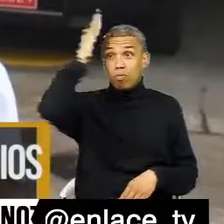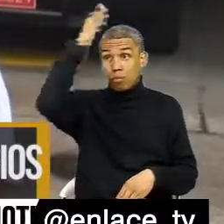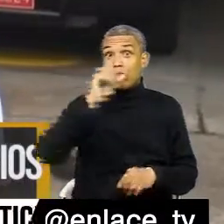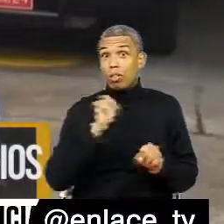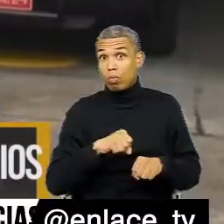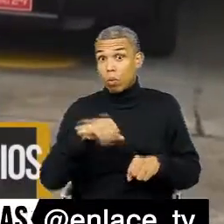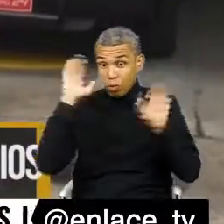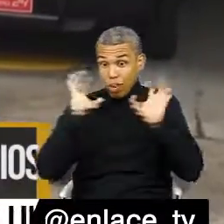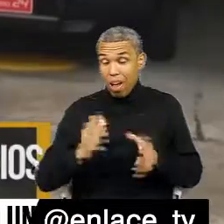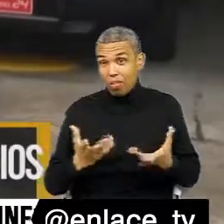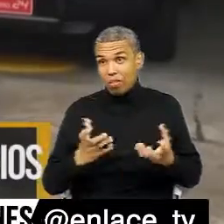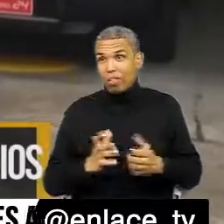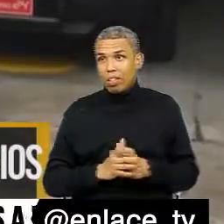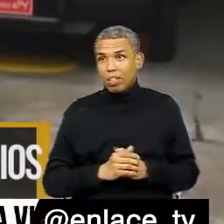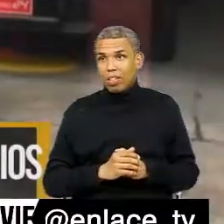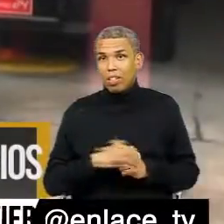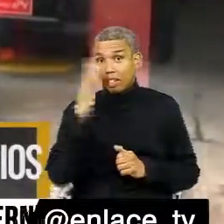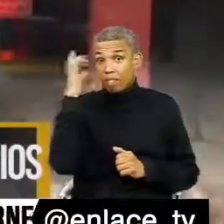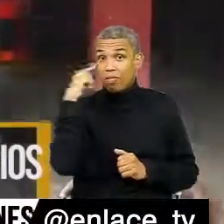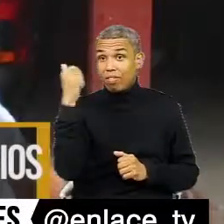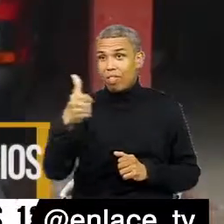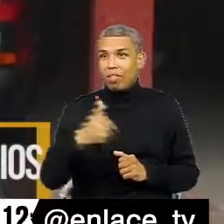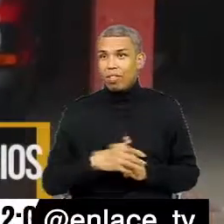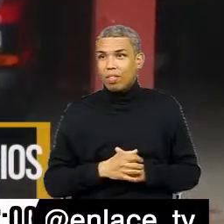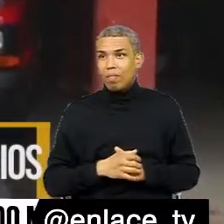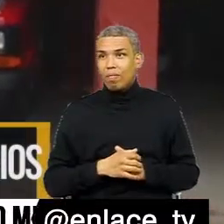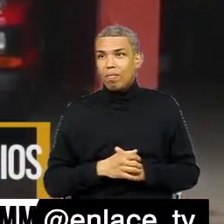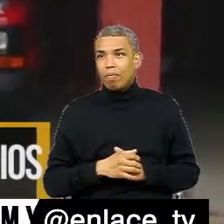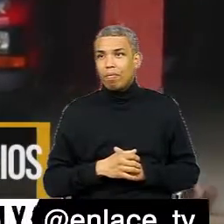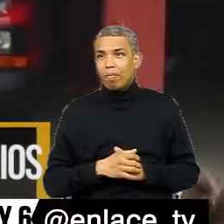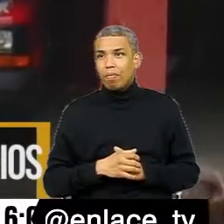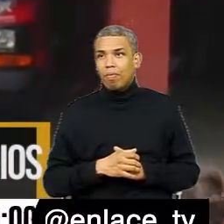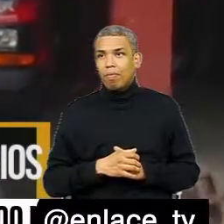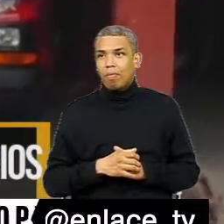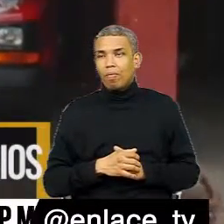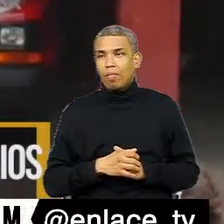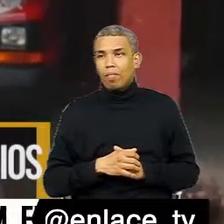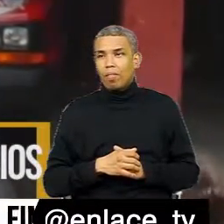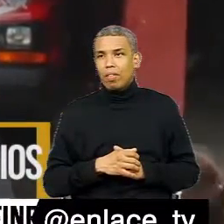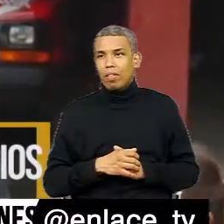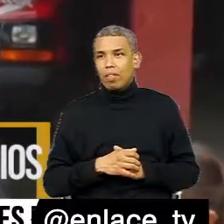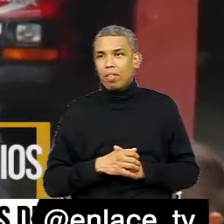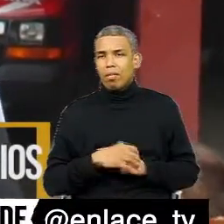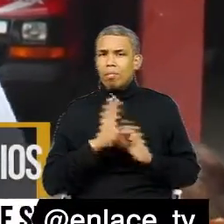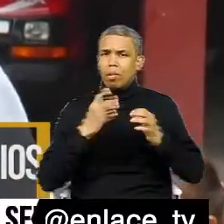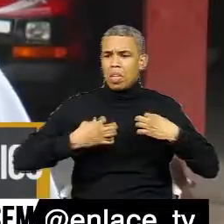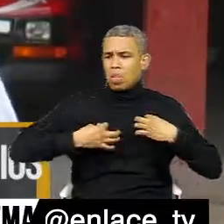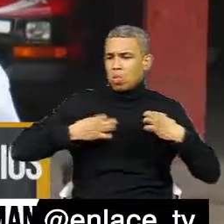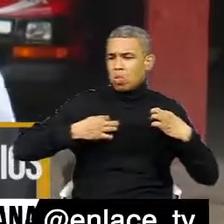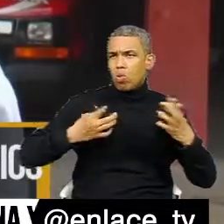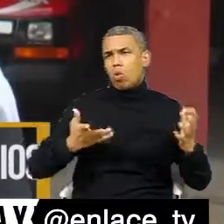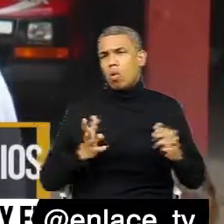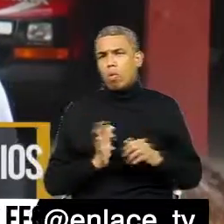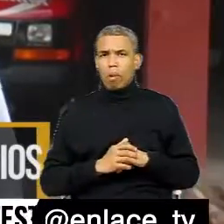Sí, porque es chévere. Y los trajes y que nos dieron un